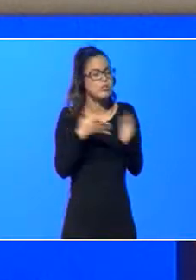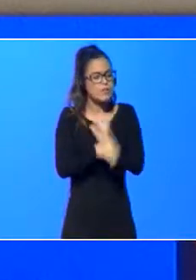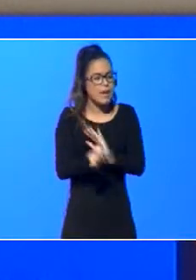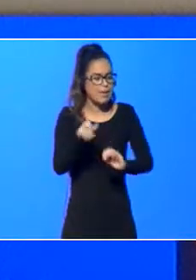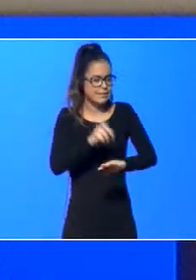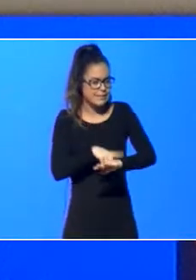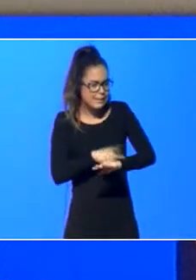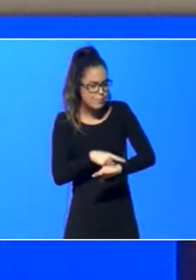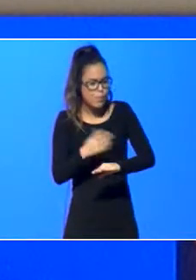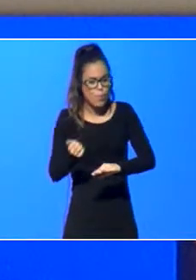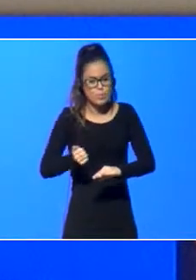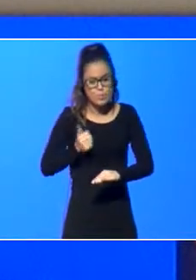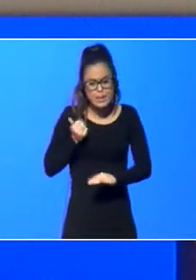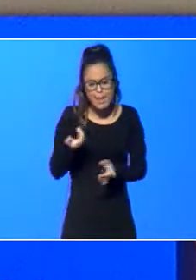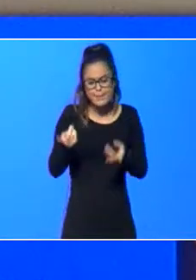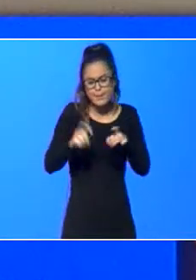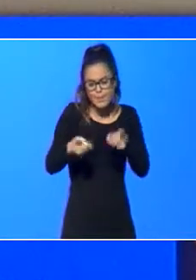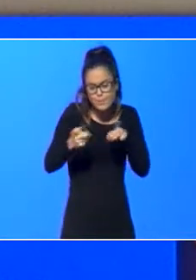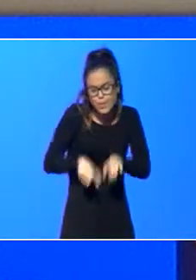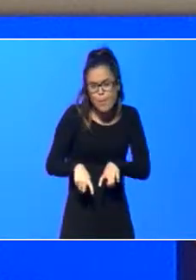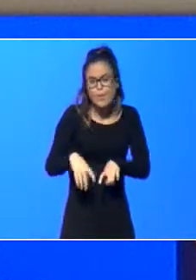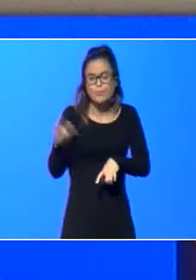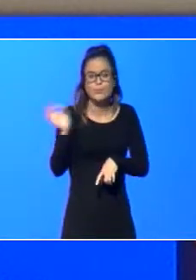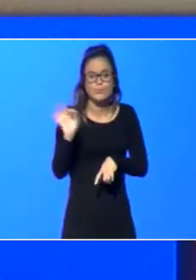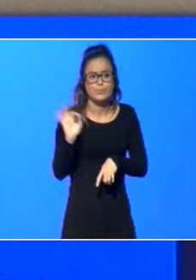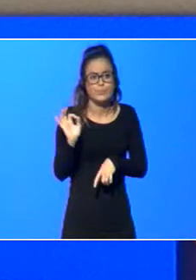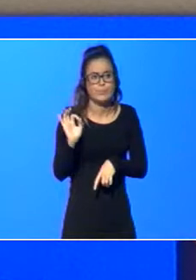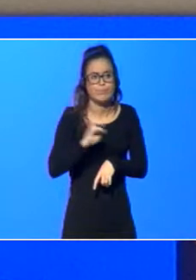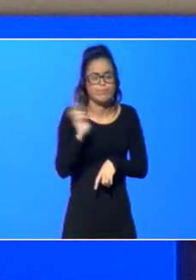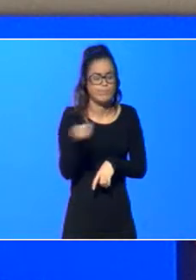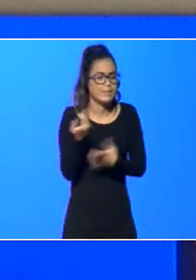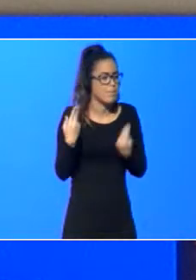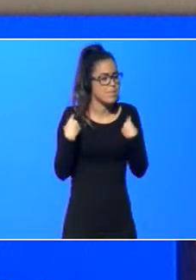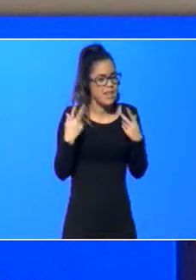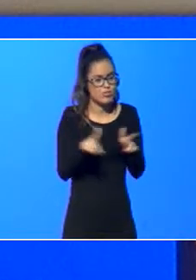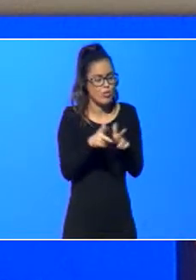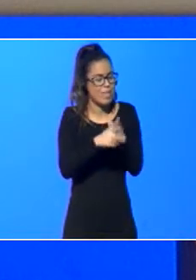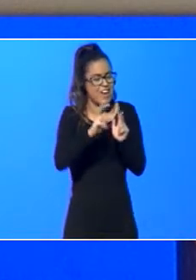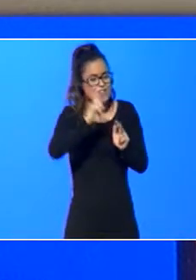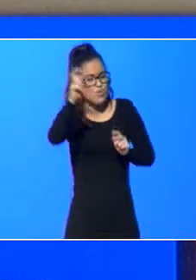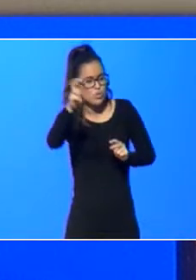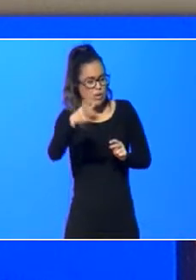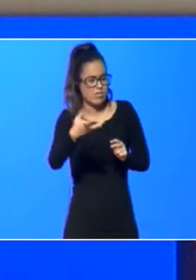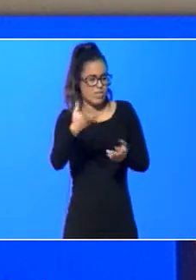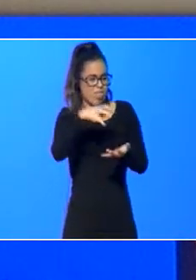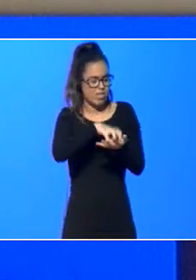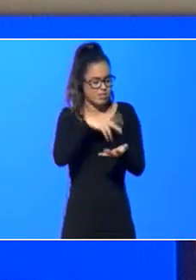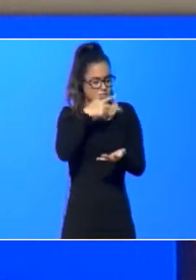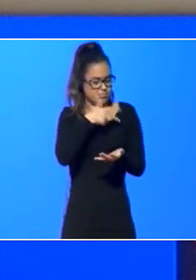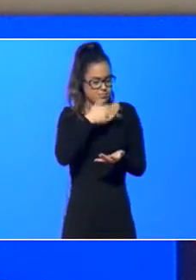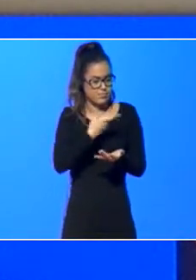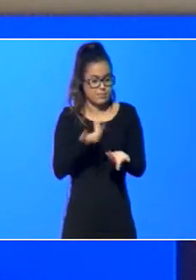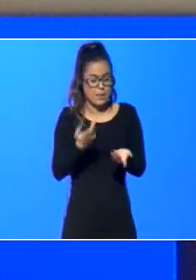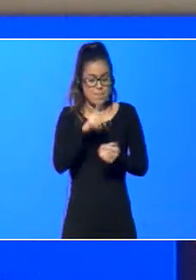significa posibilidades de reunión, y eso significa otra vida social en los centros, de manera que la gente, después de unos años de